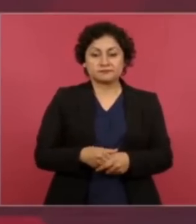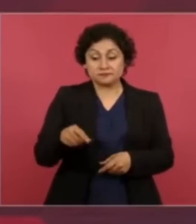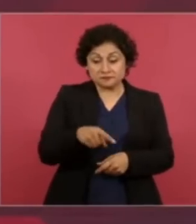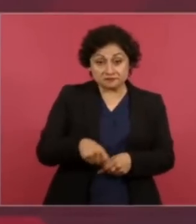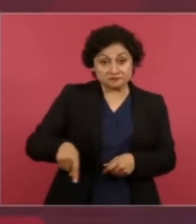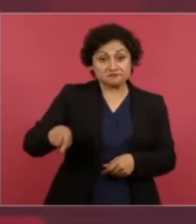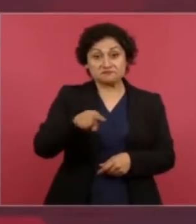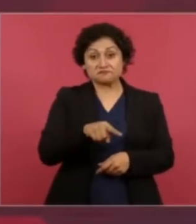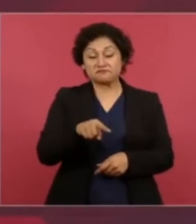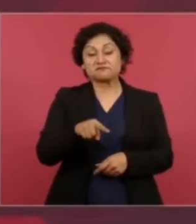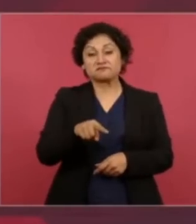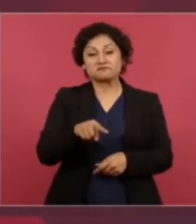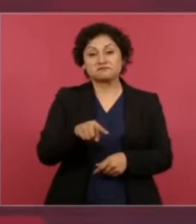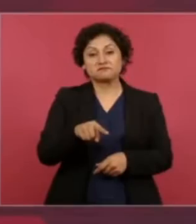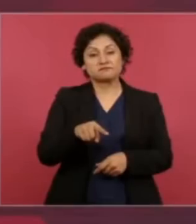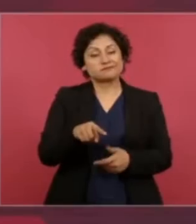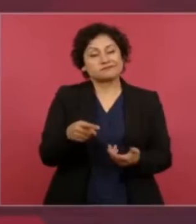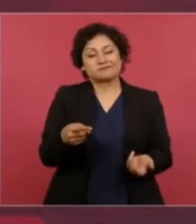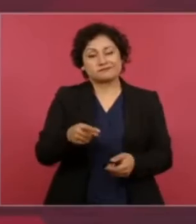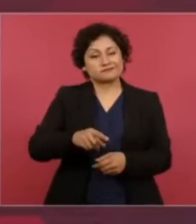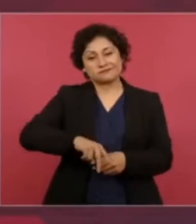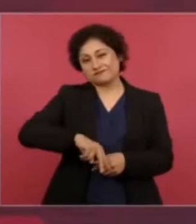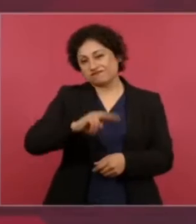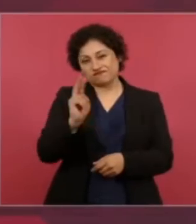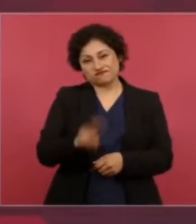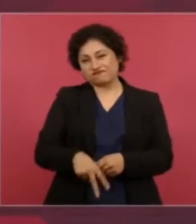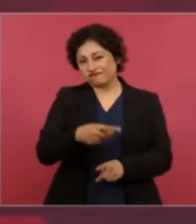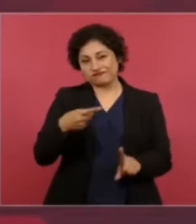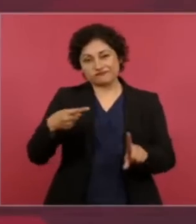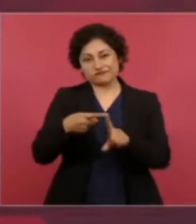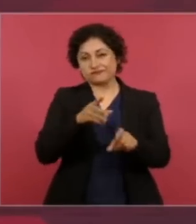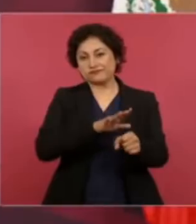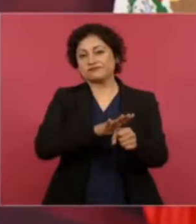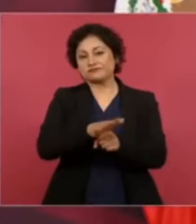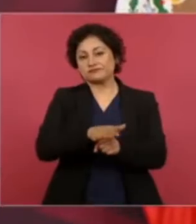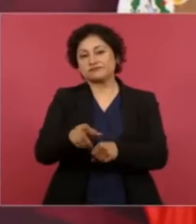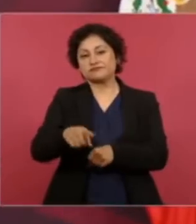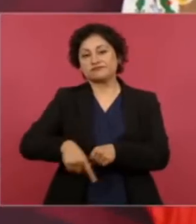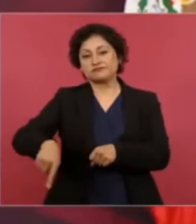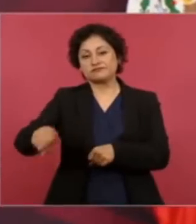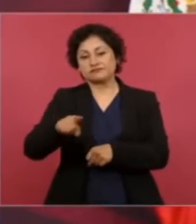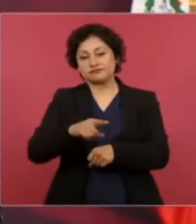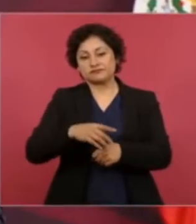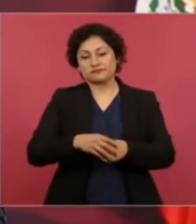básicamente a proteger los intereses de las minorías